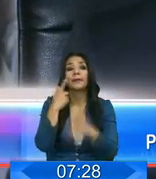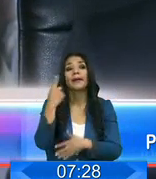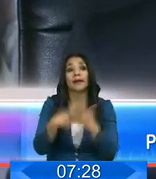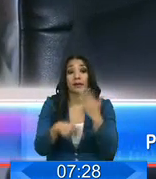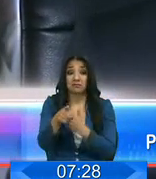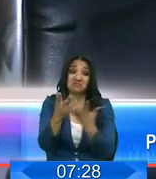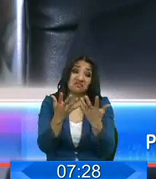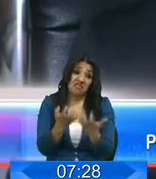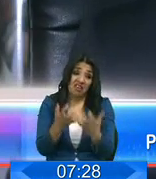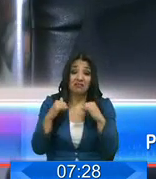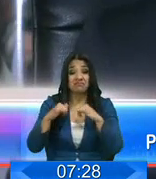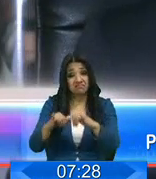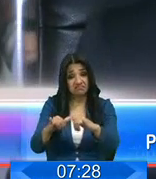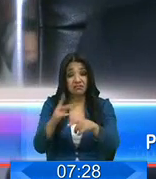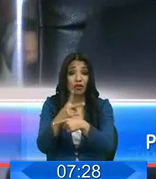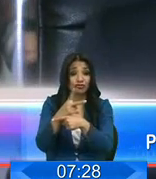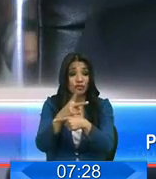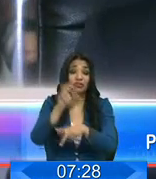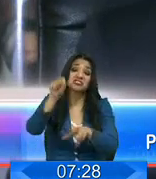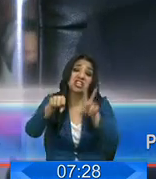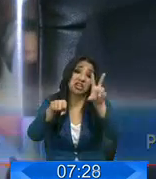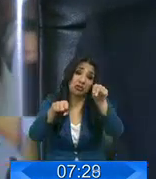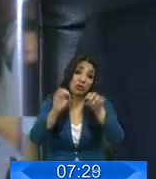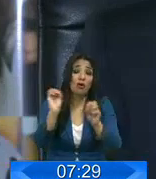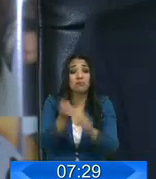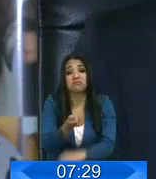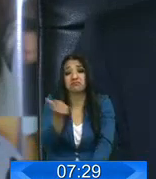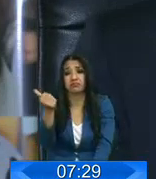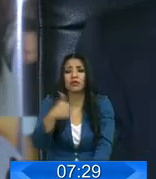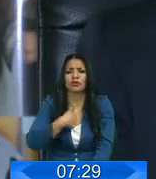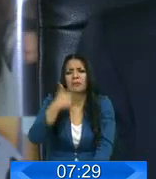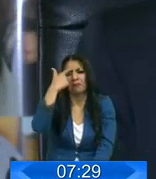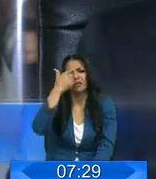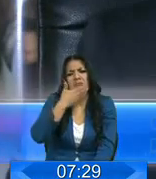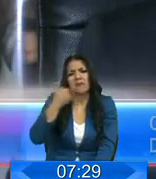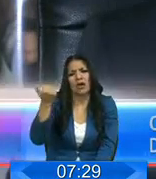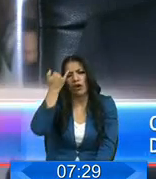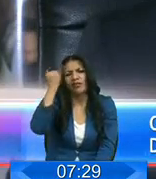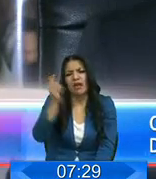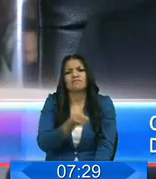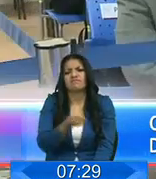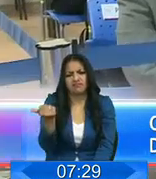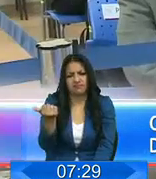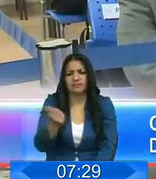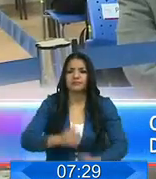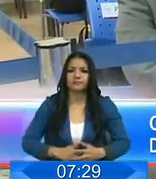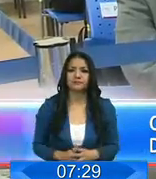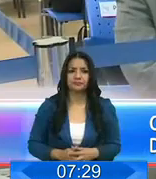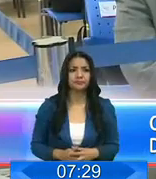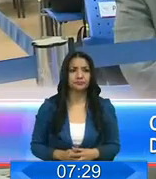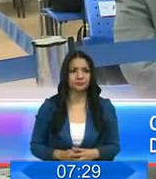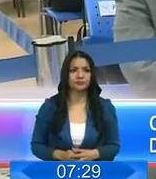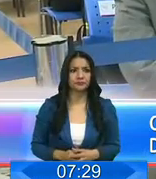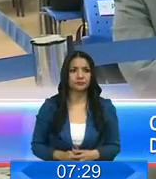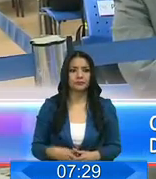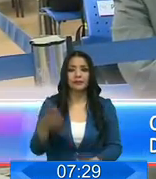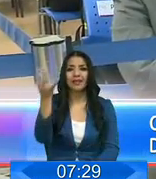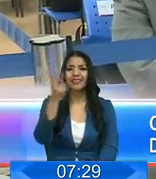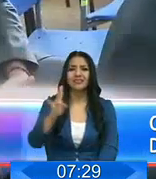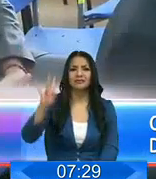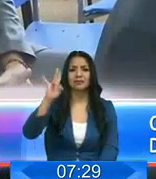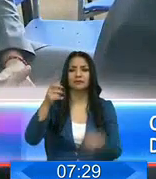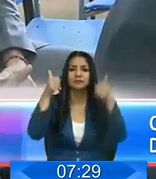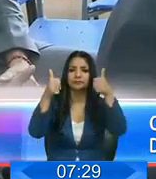pueblo quiere que continúe este consejo o desaparezca como yo creo que debe desaparecer. En medio de esto, los 17 aspirantes